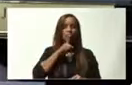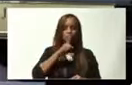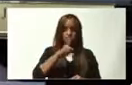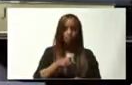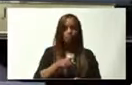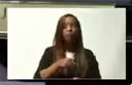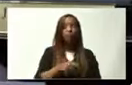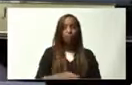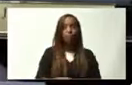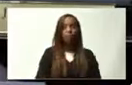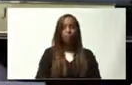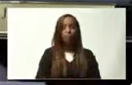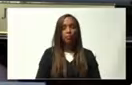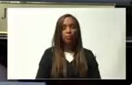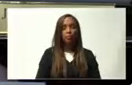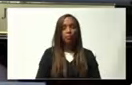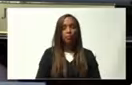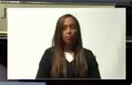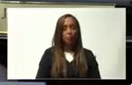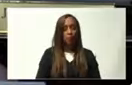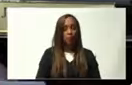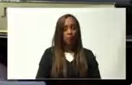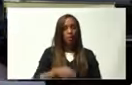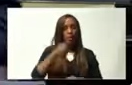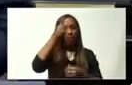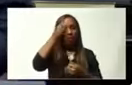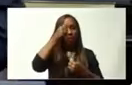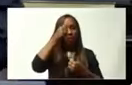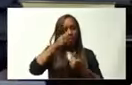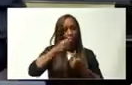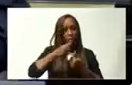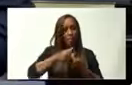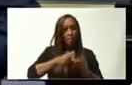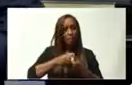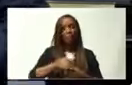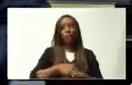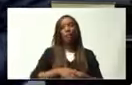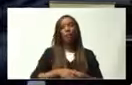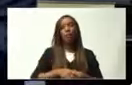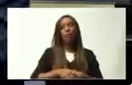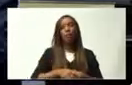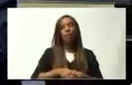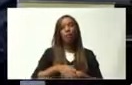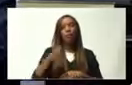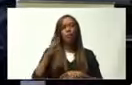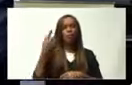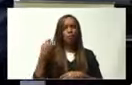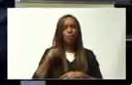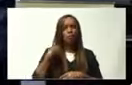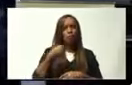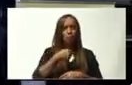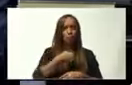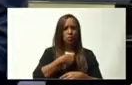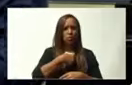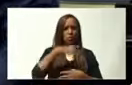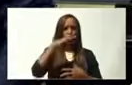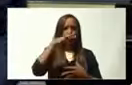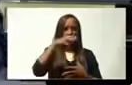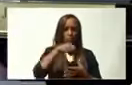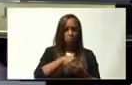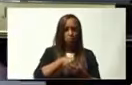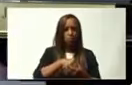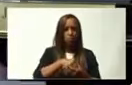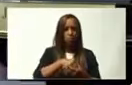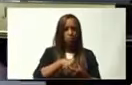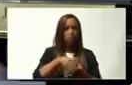de Derecho Constitucional que hicimos muchos legisladores, gracias a la apertura del presidente Pacheco, yo decidí hacer mi tesis